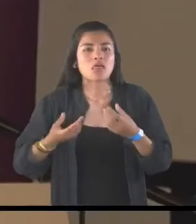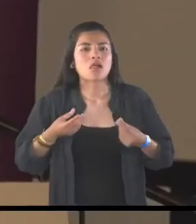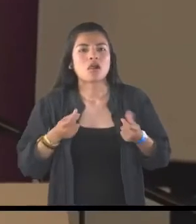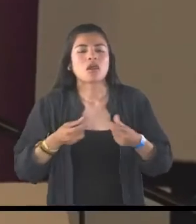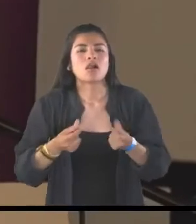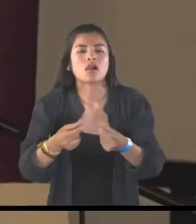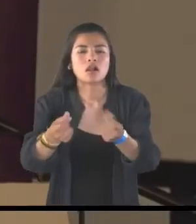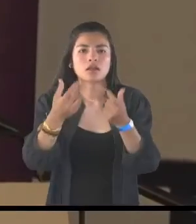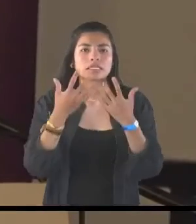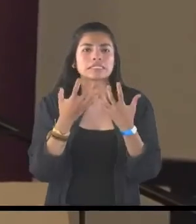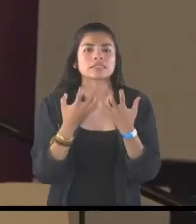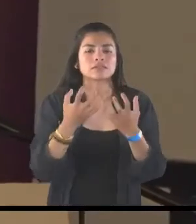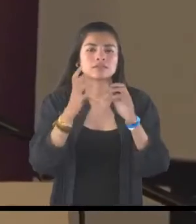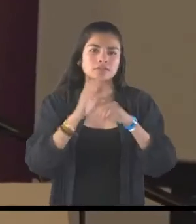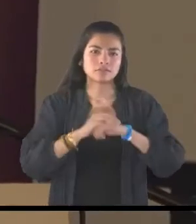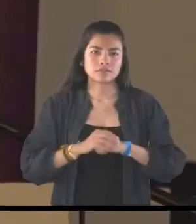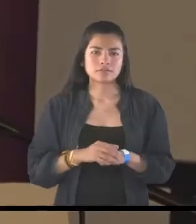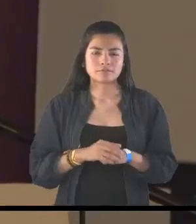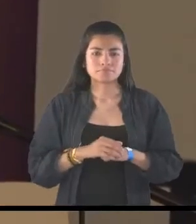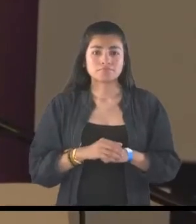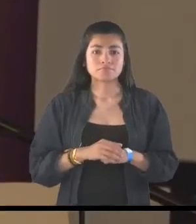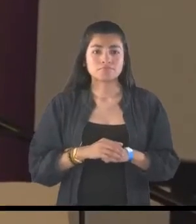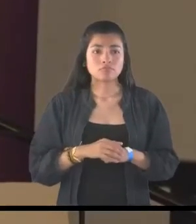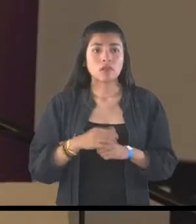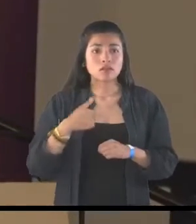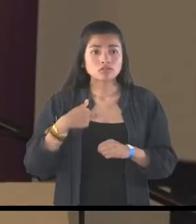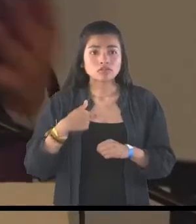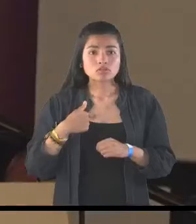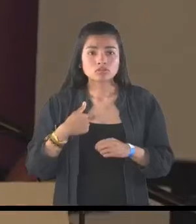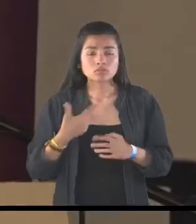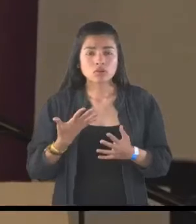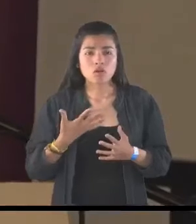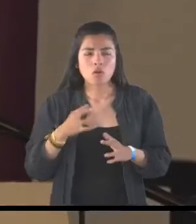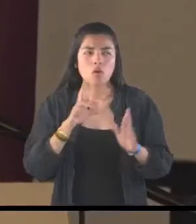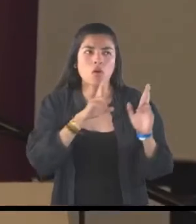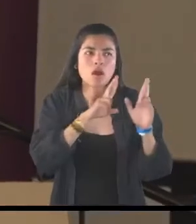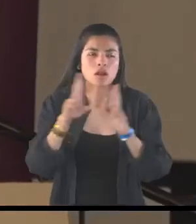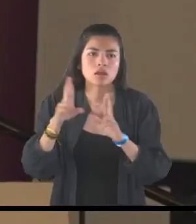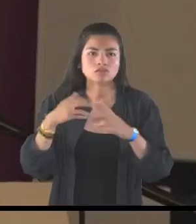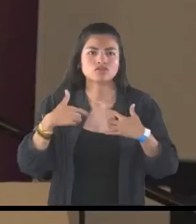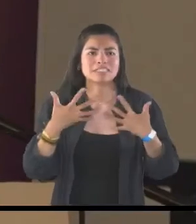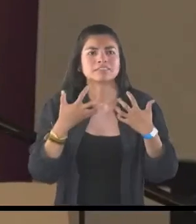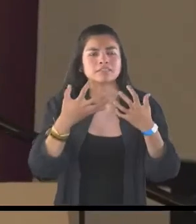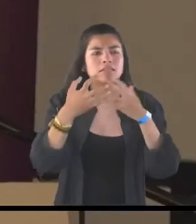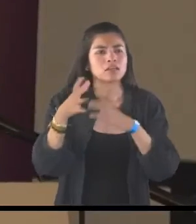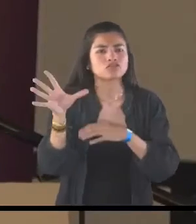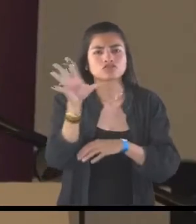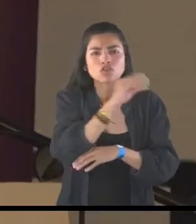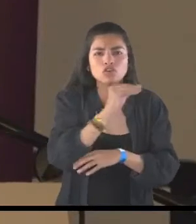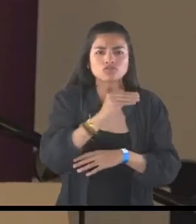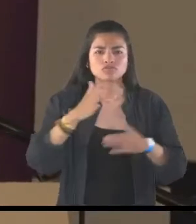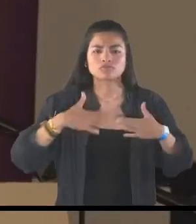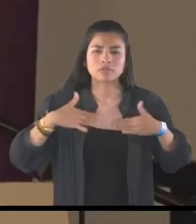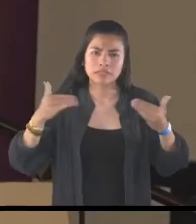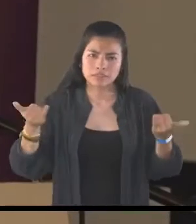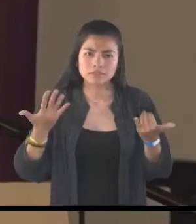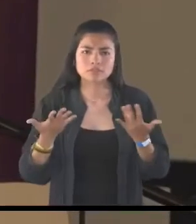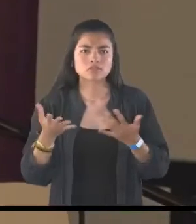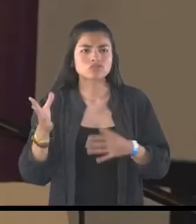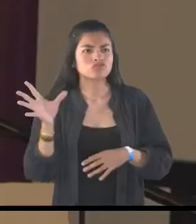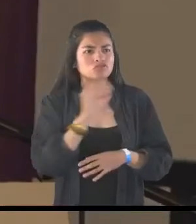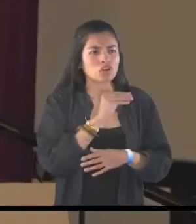ágil como uno quisiera, porque si dependiera de nosotros, yo quisiera que hoy todo el mundo fuera feliz, que hoy todo el mundo tuviera prosperidad, tuviera